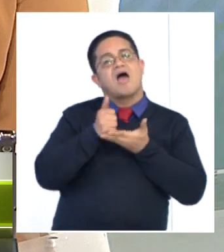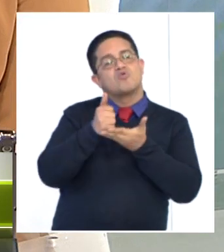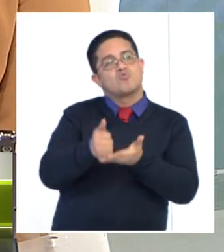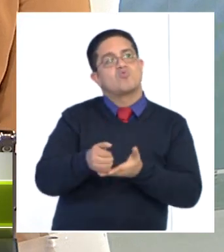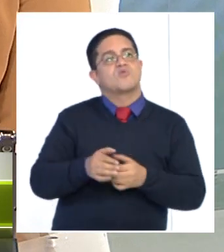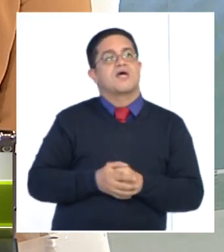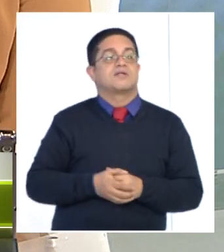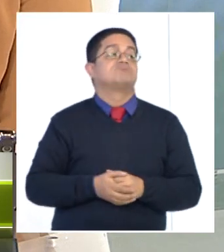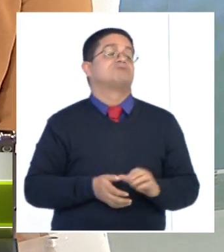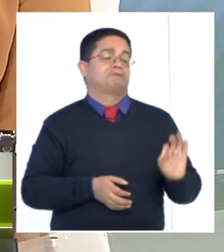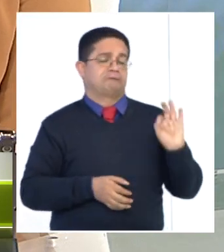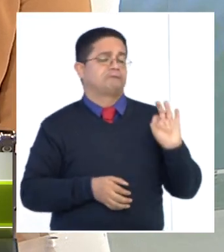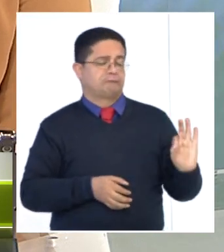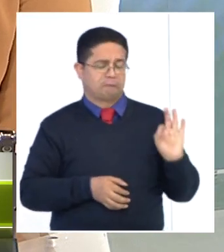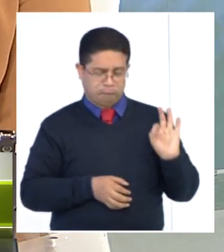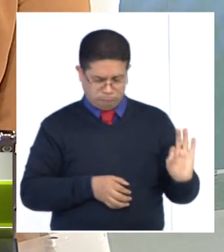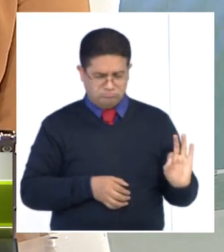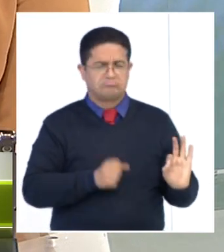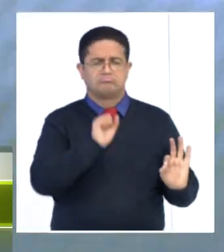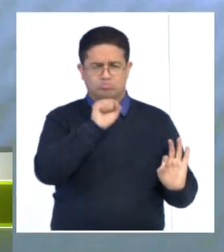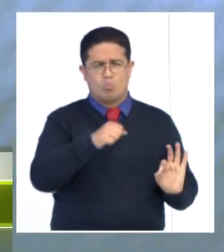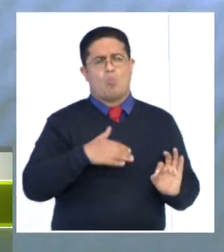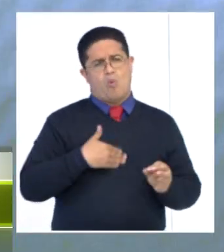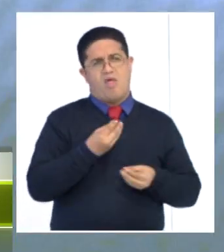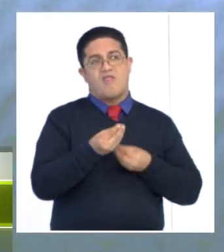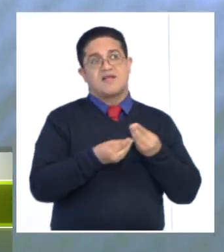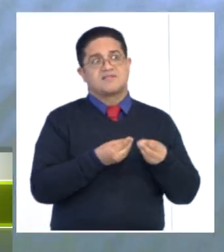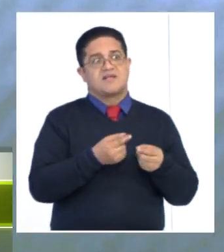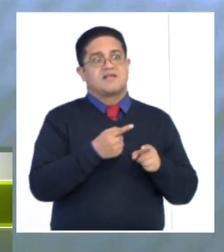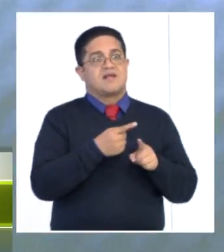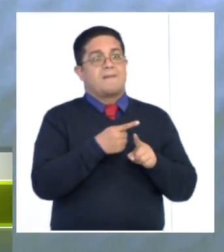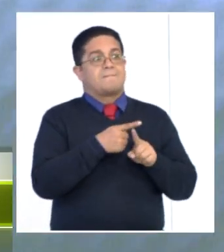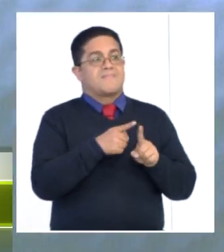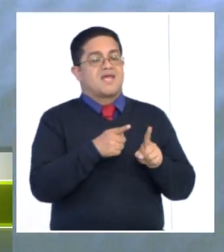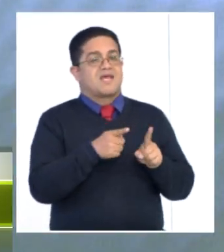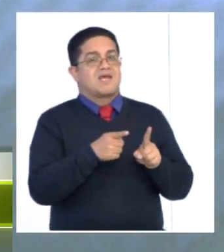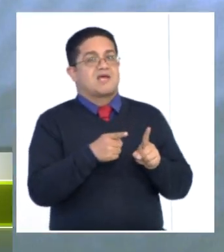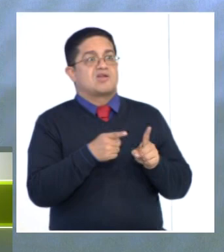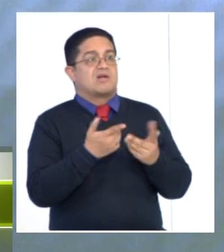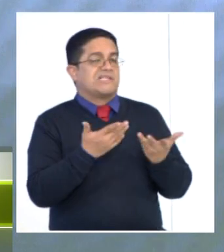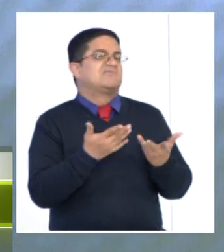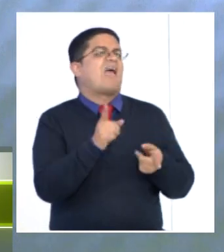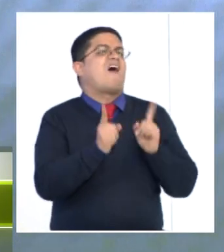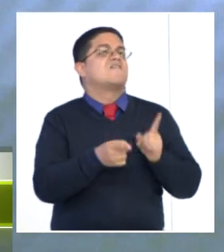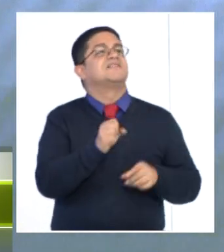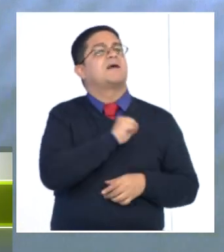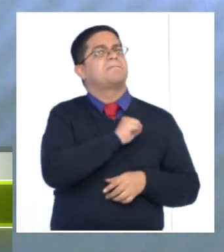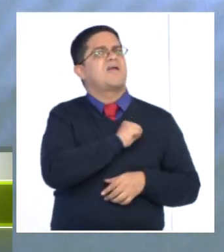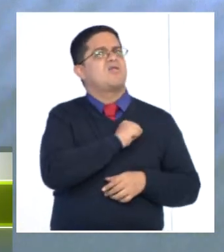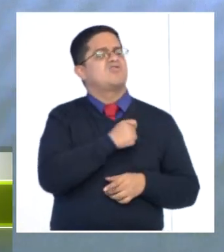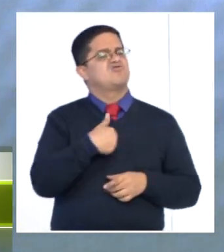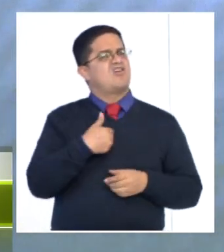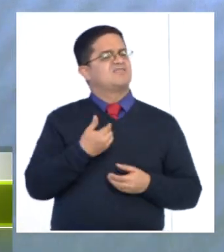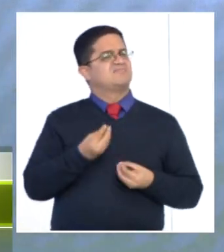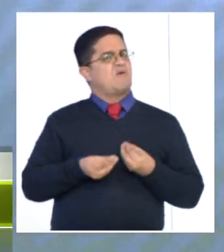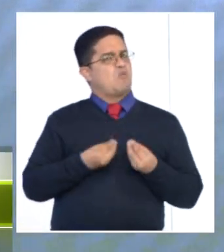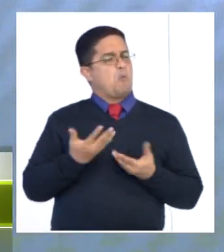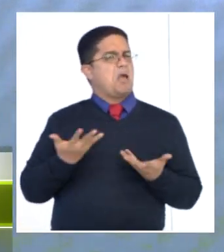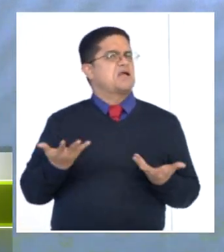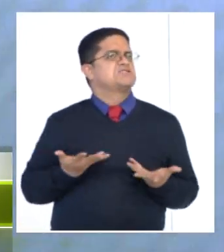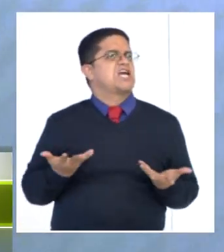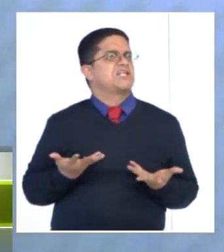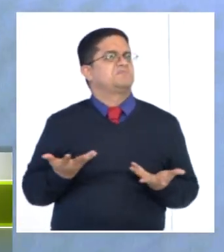Totalmente, totalmente. Se puede hacer de forma oportuna sin ser tan invasivo en el tratamiento, porque a veces el miedo de que, ¿qué voy a recibir?